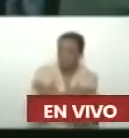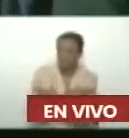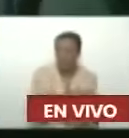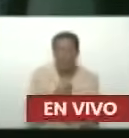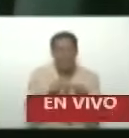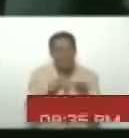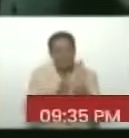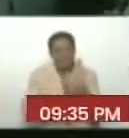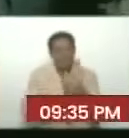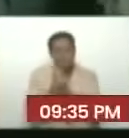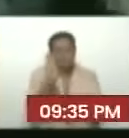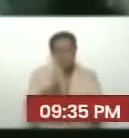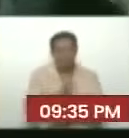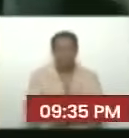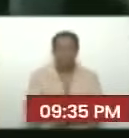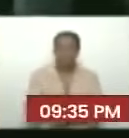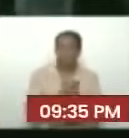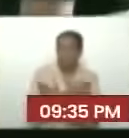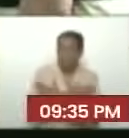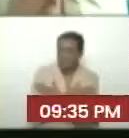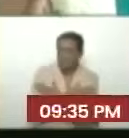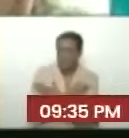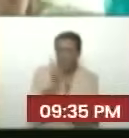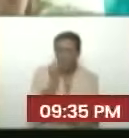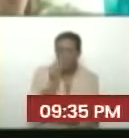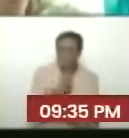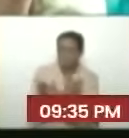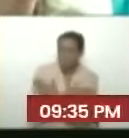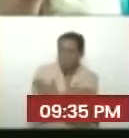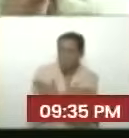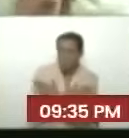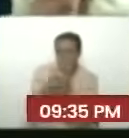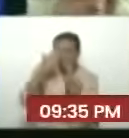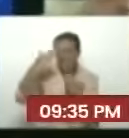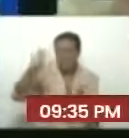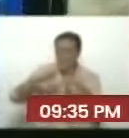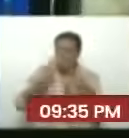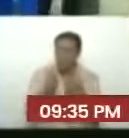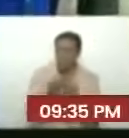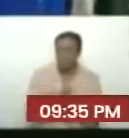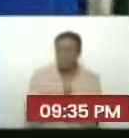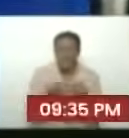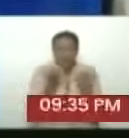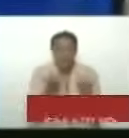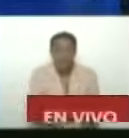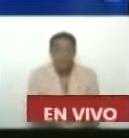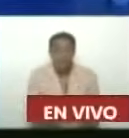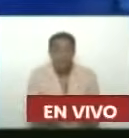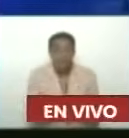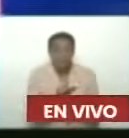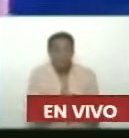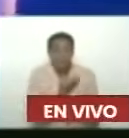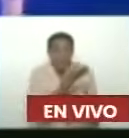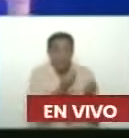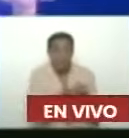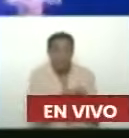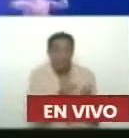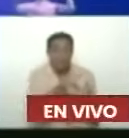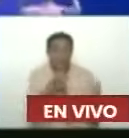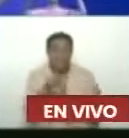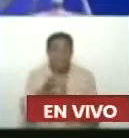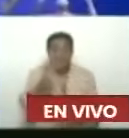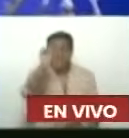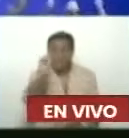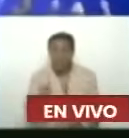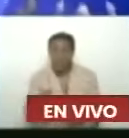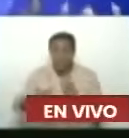Sigue adelante, con mucha fuerza. Felicitaciones. Bueno, Alexis, saludo a toda la familia. Y ahora vamos a ver desde sur,